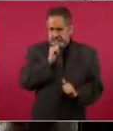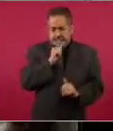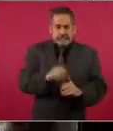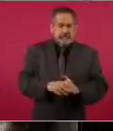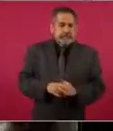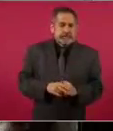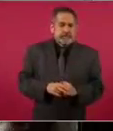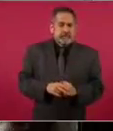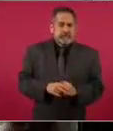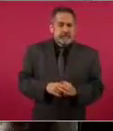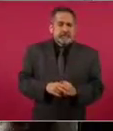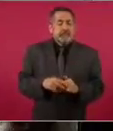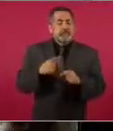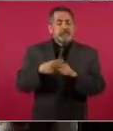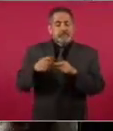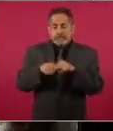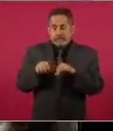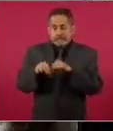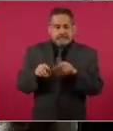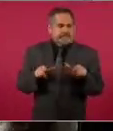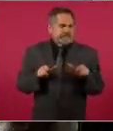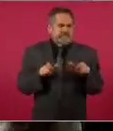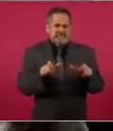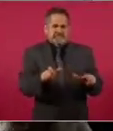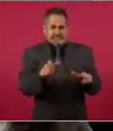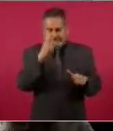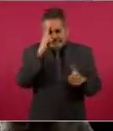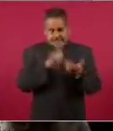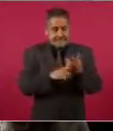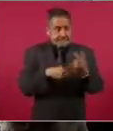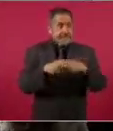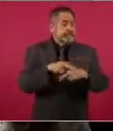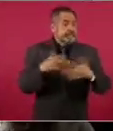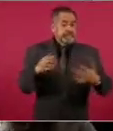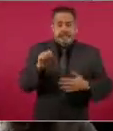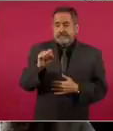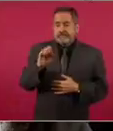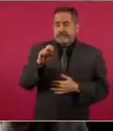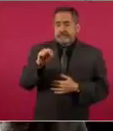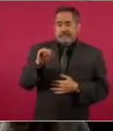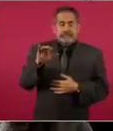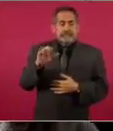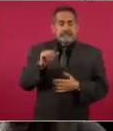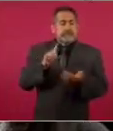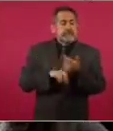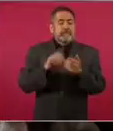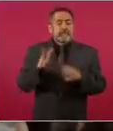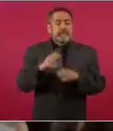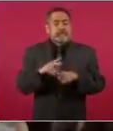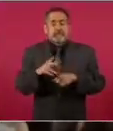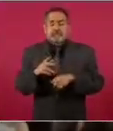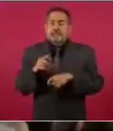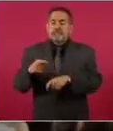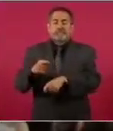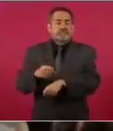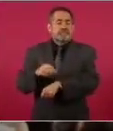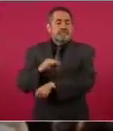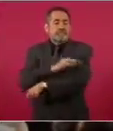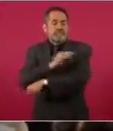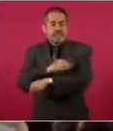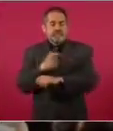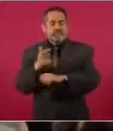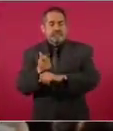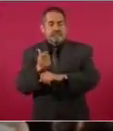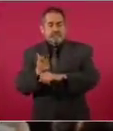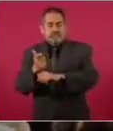Como parte de las actividades de control del brote, la Senasica autorizó la vacunación estratégica de las